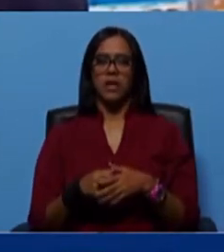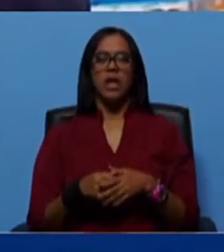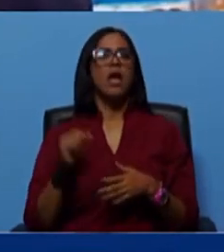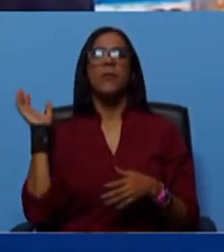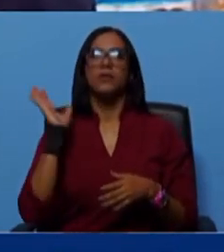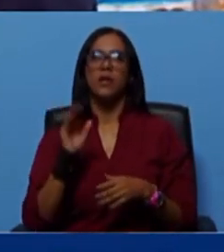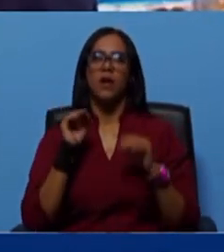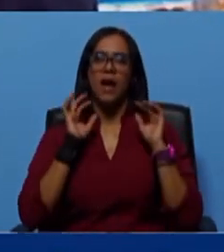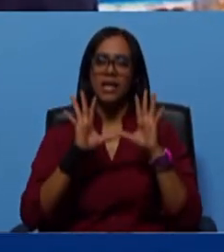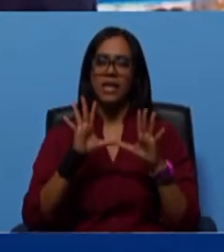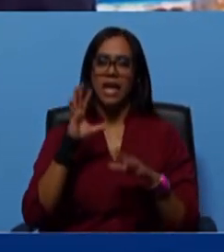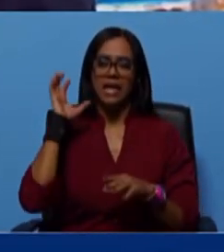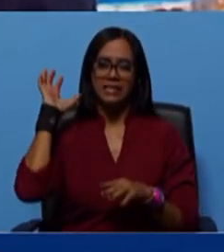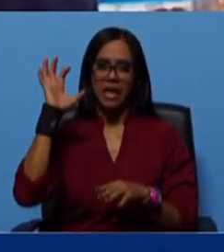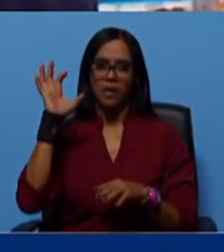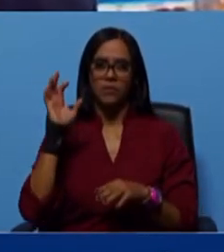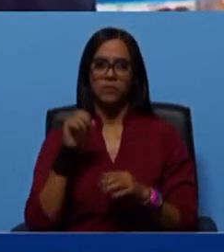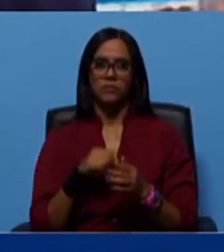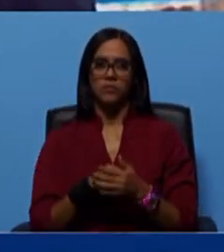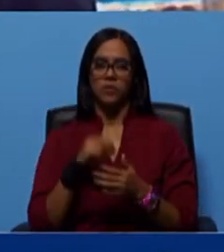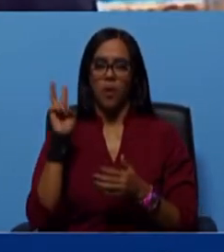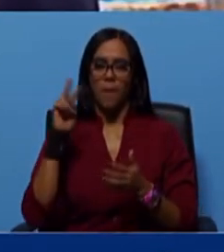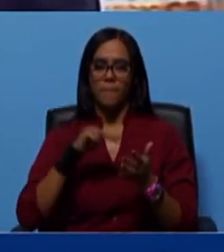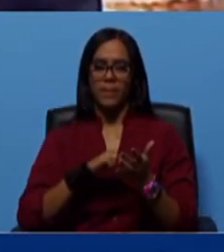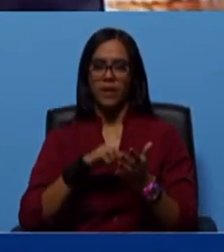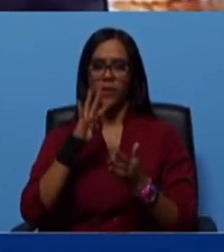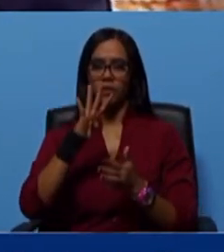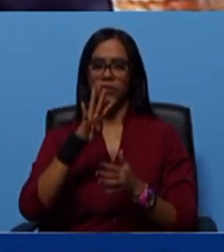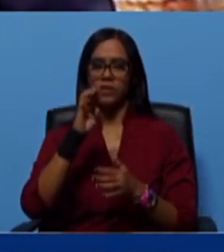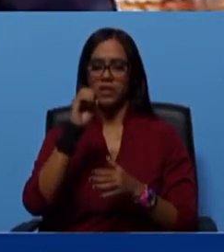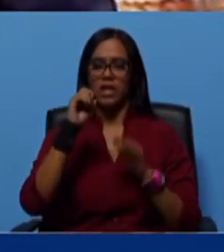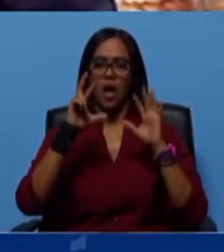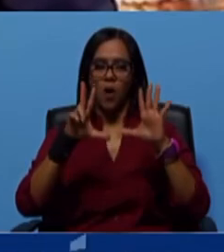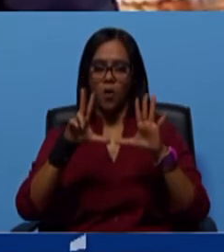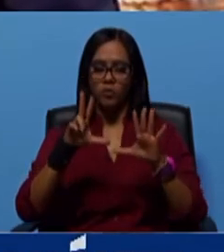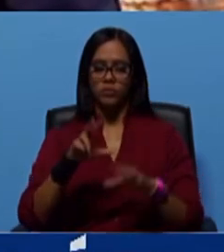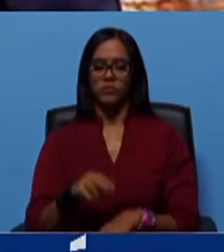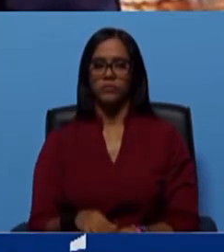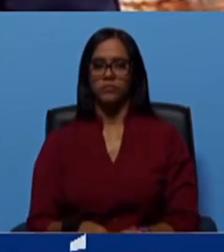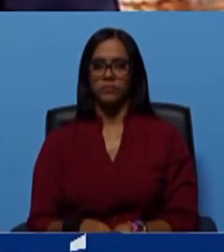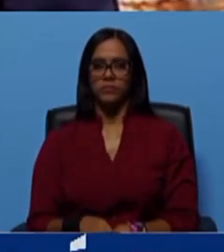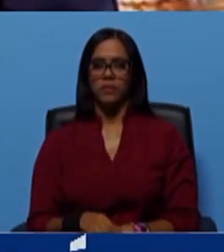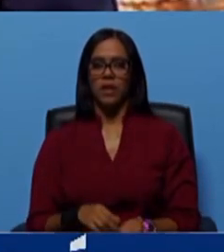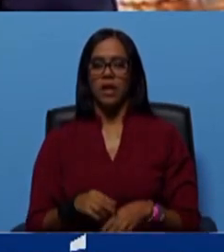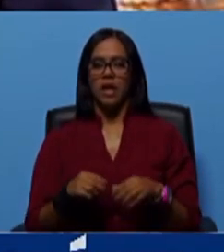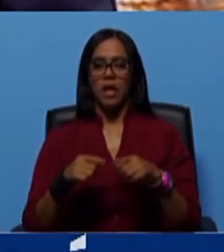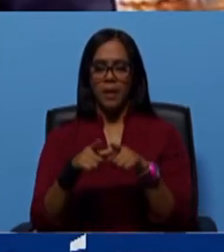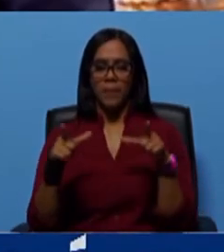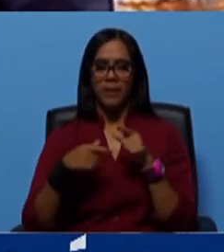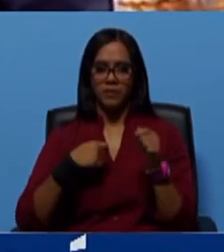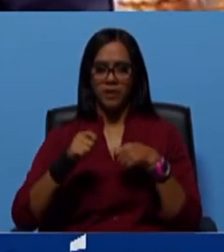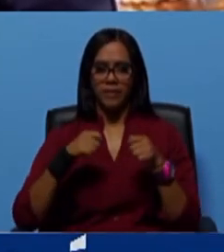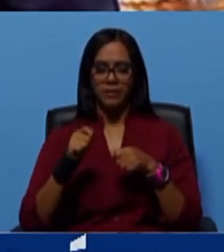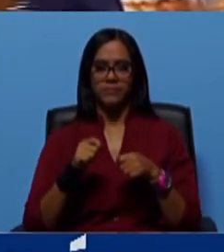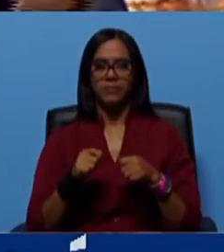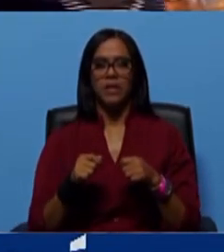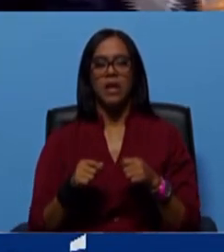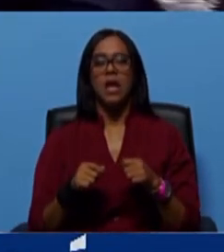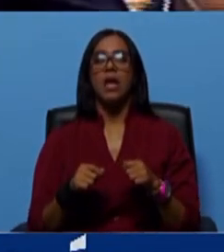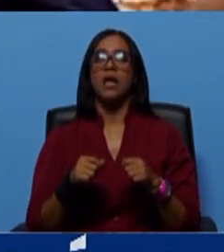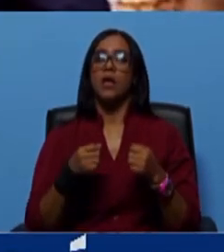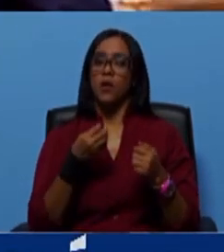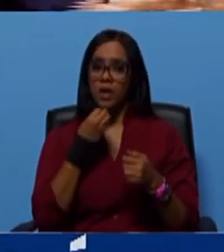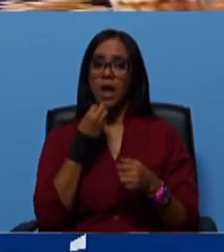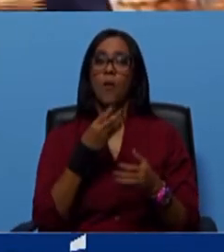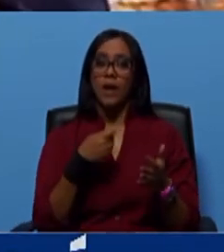10 estados. 2.408 bodegas a nivel nacional. 2.408 bodegas. Y con lo bueno